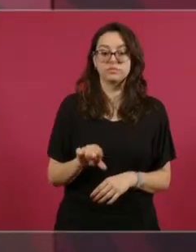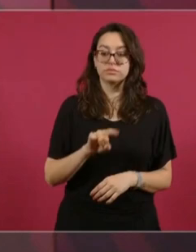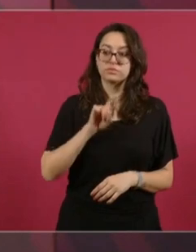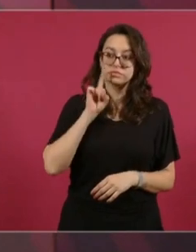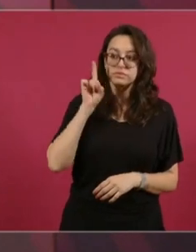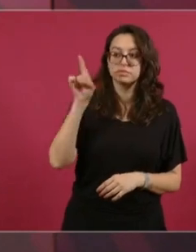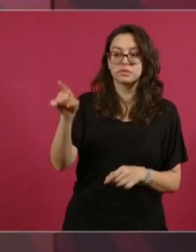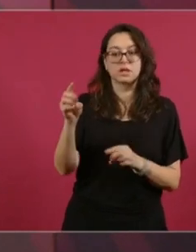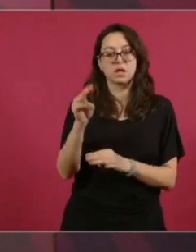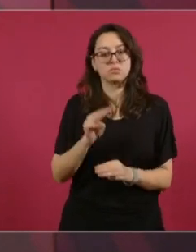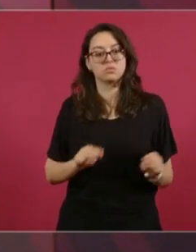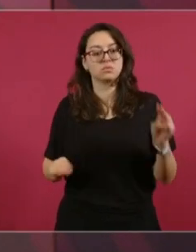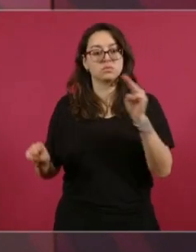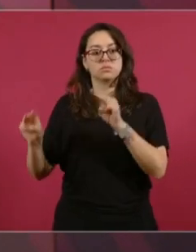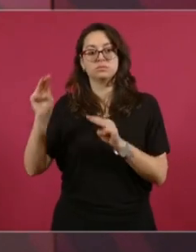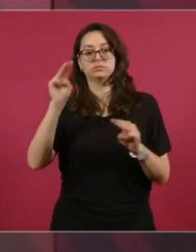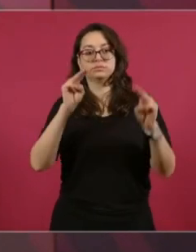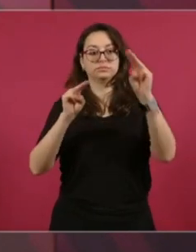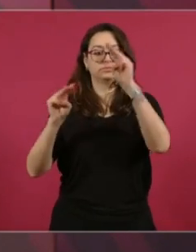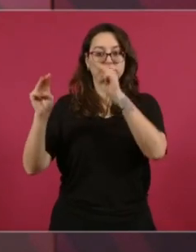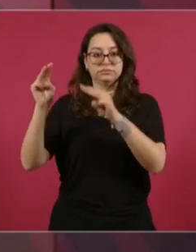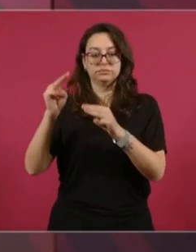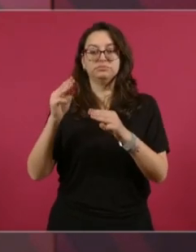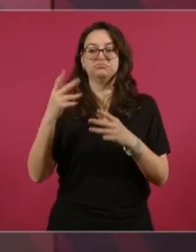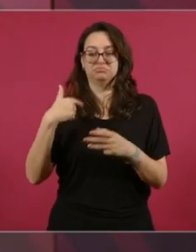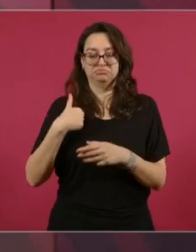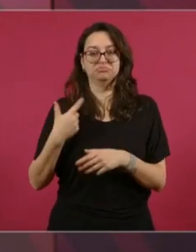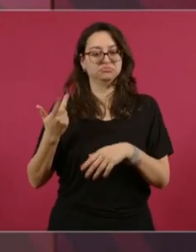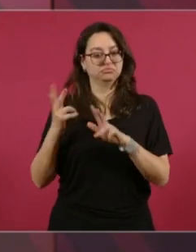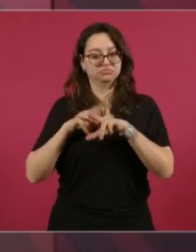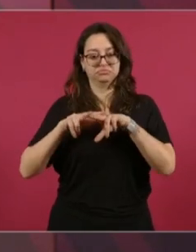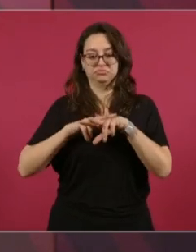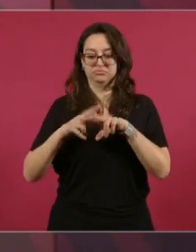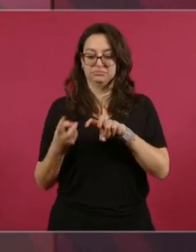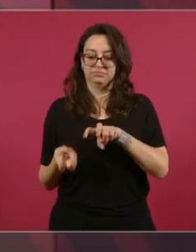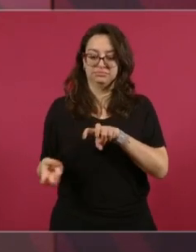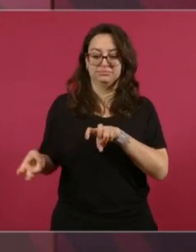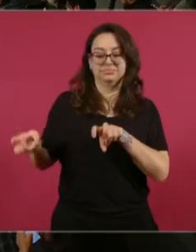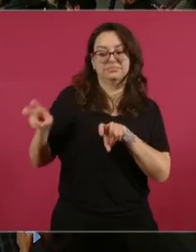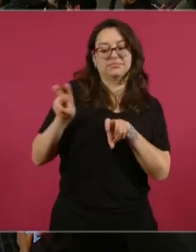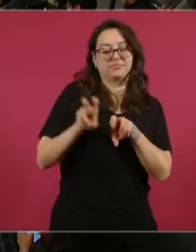Cruces y vamos a bajar. ¿Qué es lo más